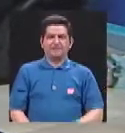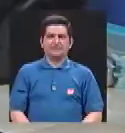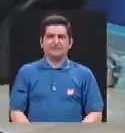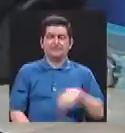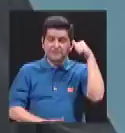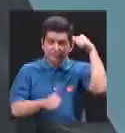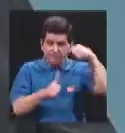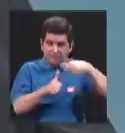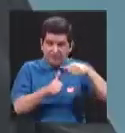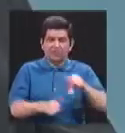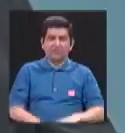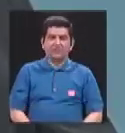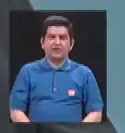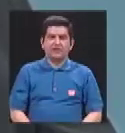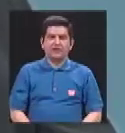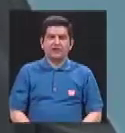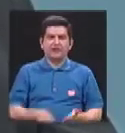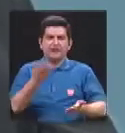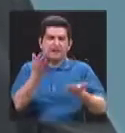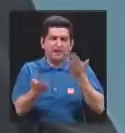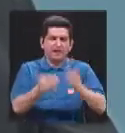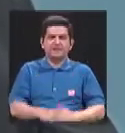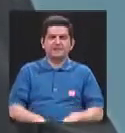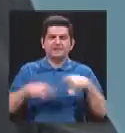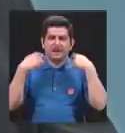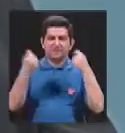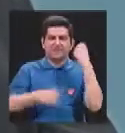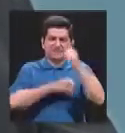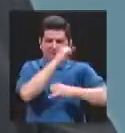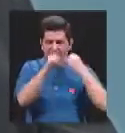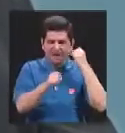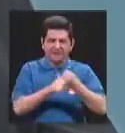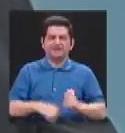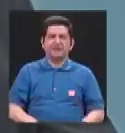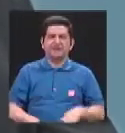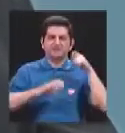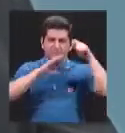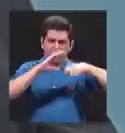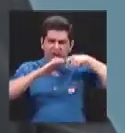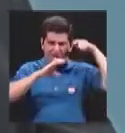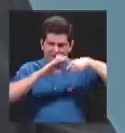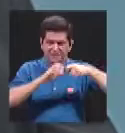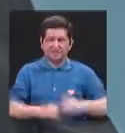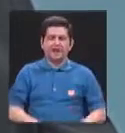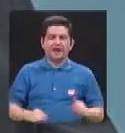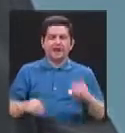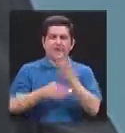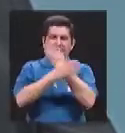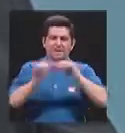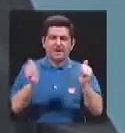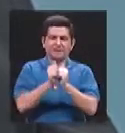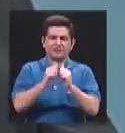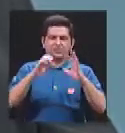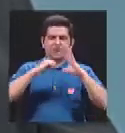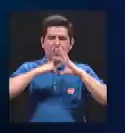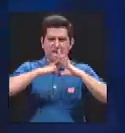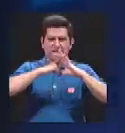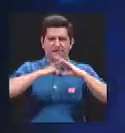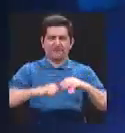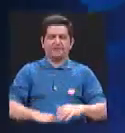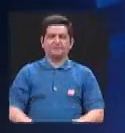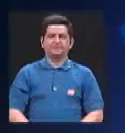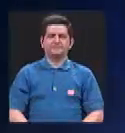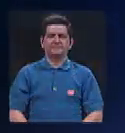Martínez. Recordemos un poquito el Festival Internacional de Cine Paz con la Tierra.